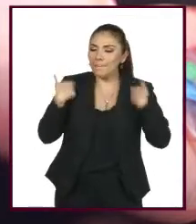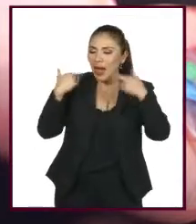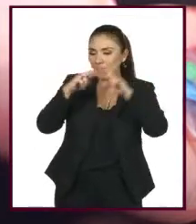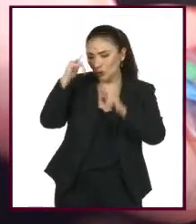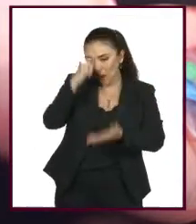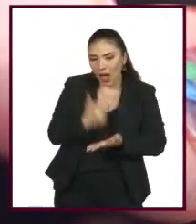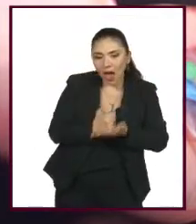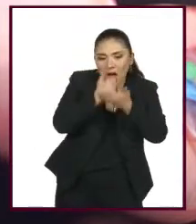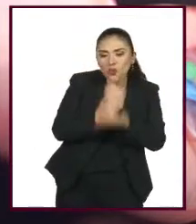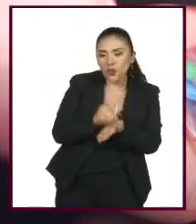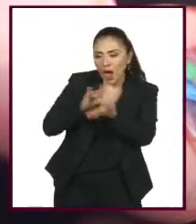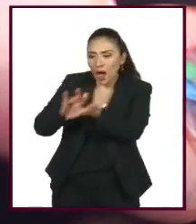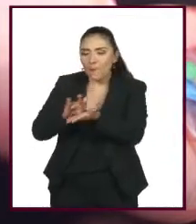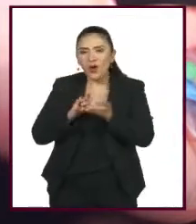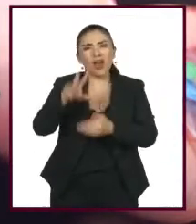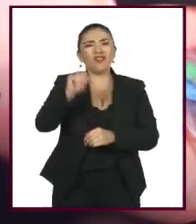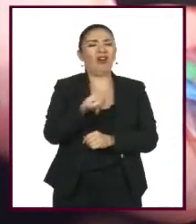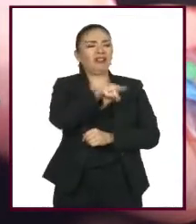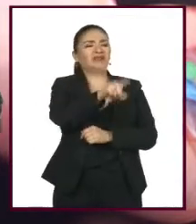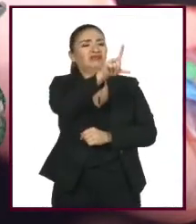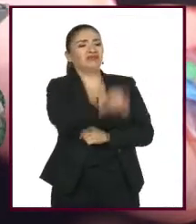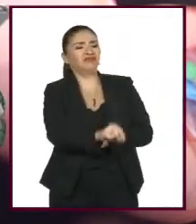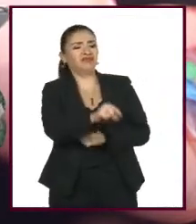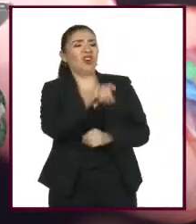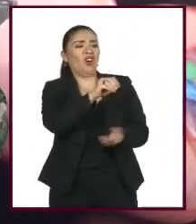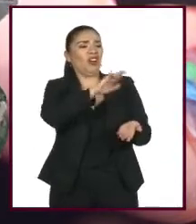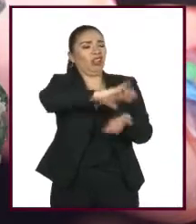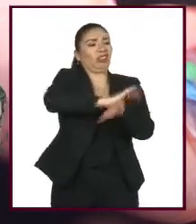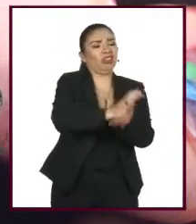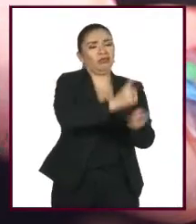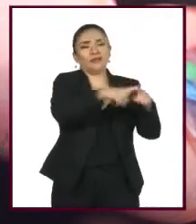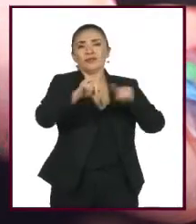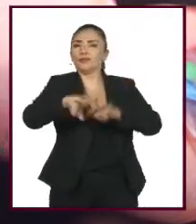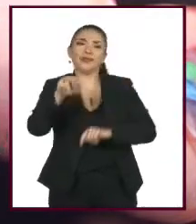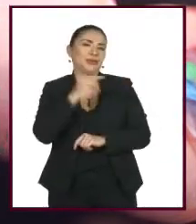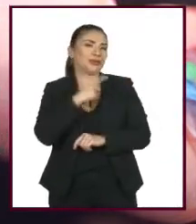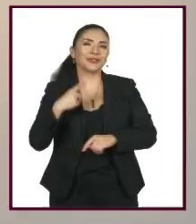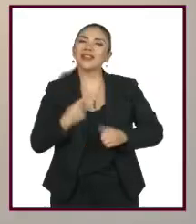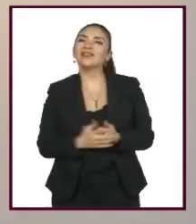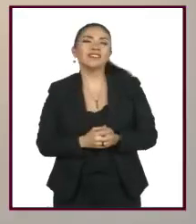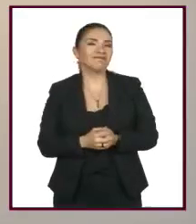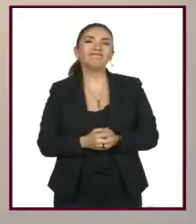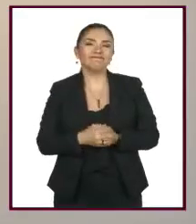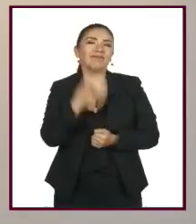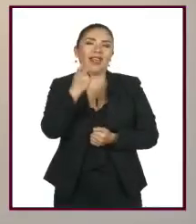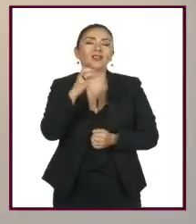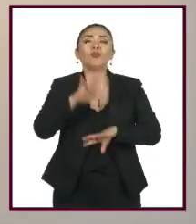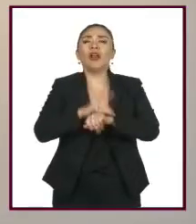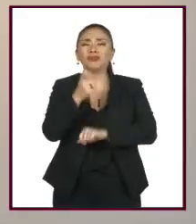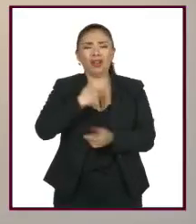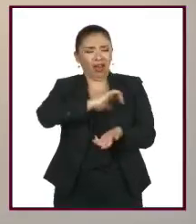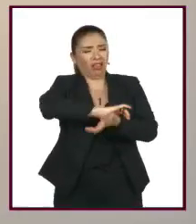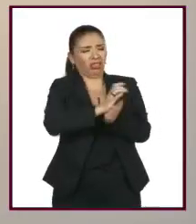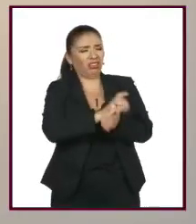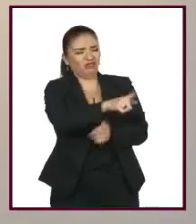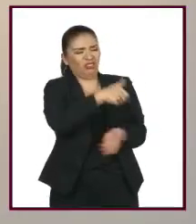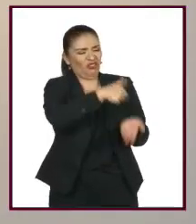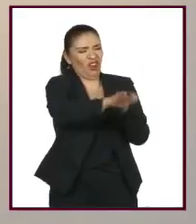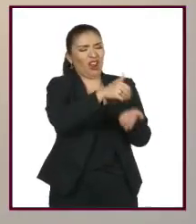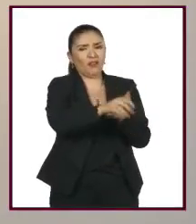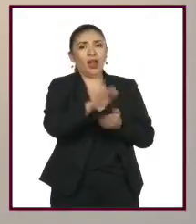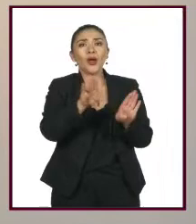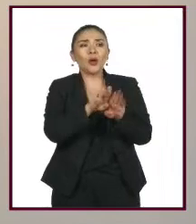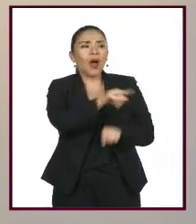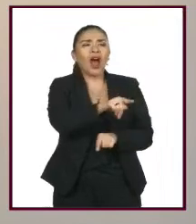ayudar y apoyar, no discriminar, etiquetar o rechazar. Exacto, porque eso, en lugar de ayudarnos y de brindar